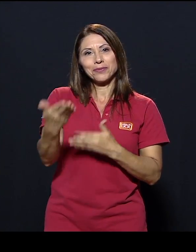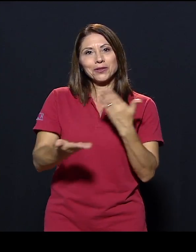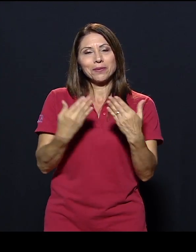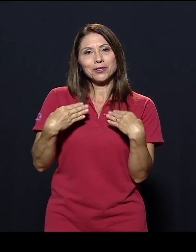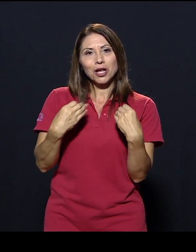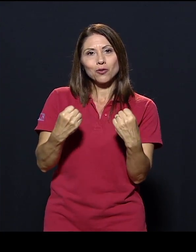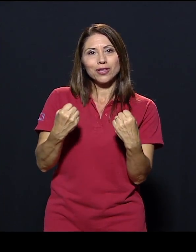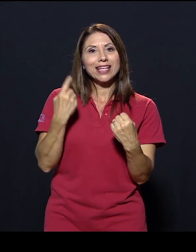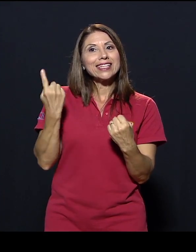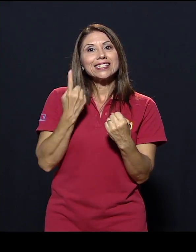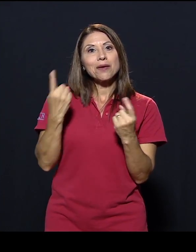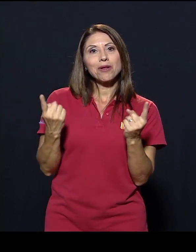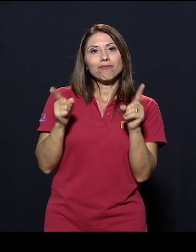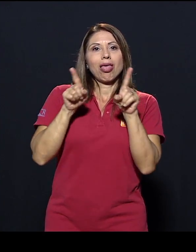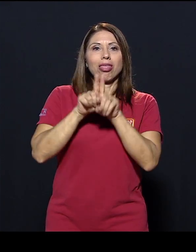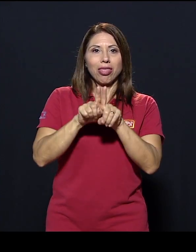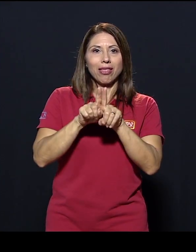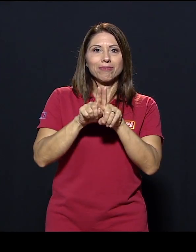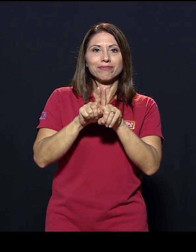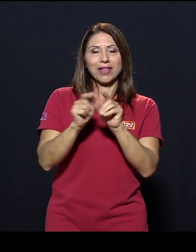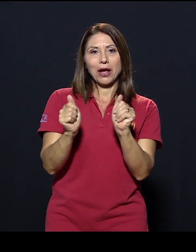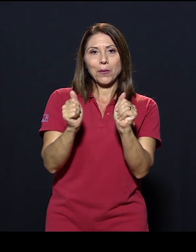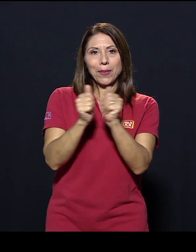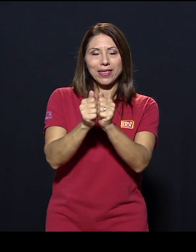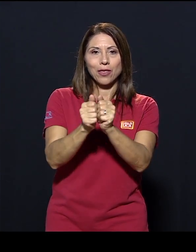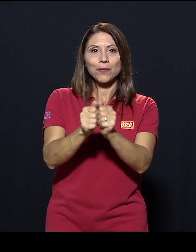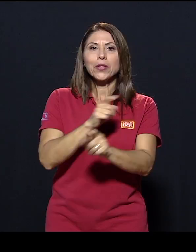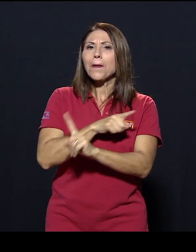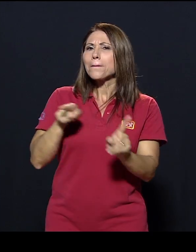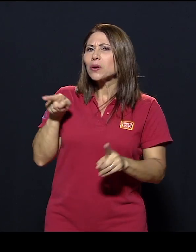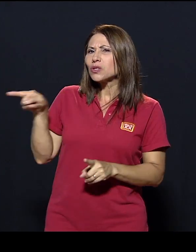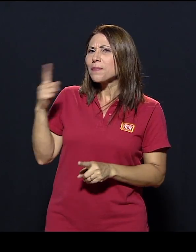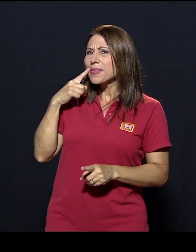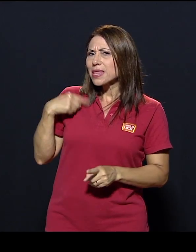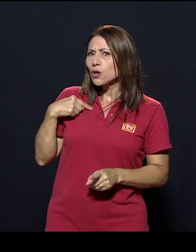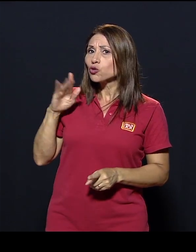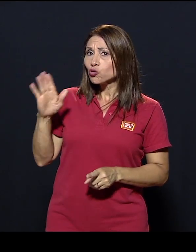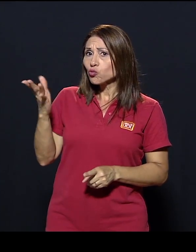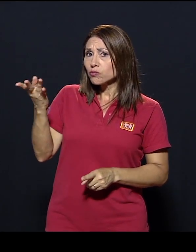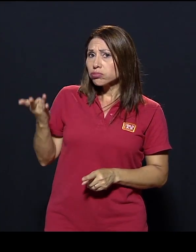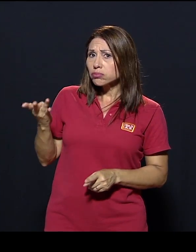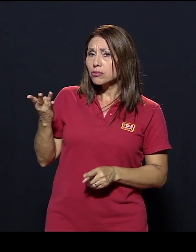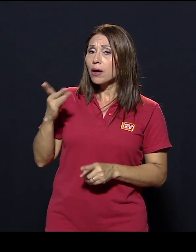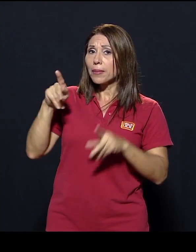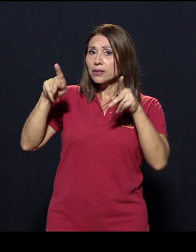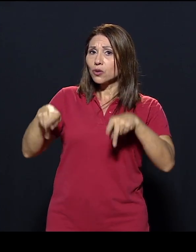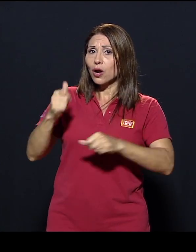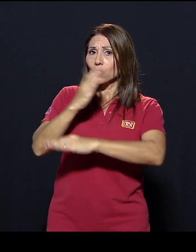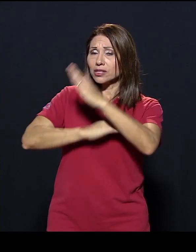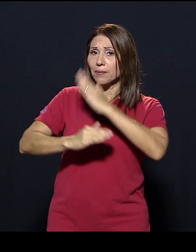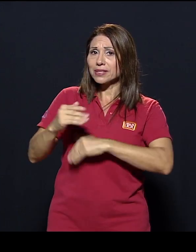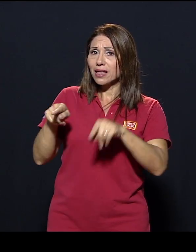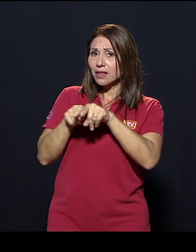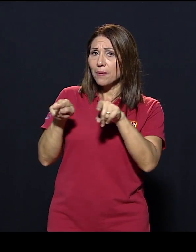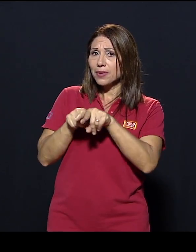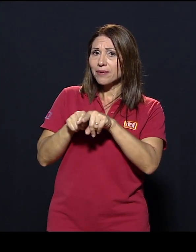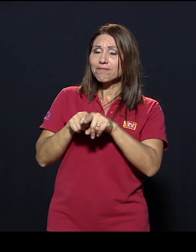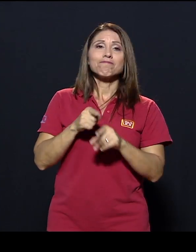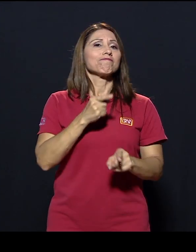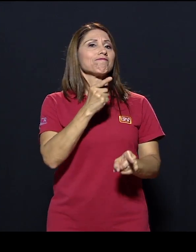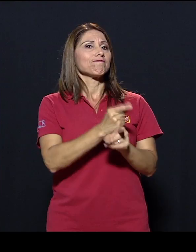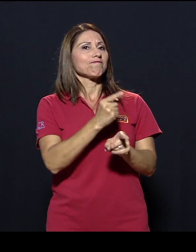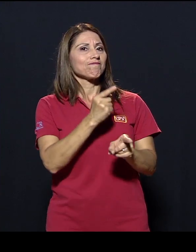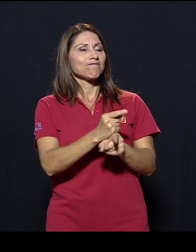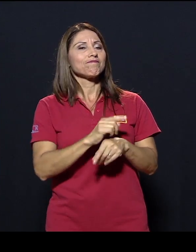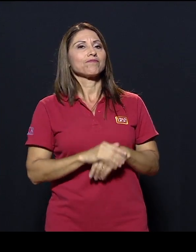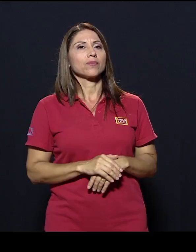y siempre va acompañado de una persona con discapacidad, pero también en tu caso me decías que tu marido es una persona con discapacidad